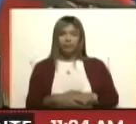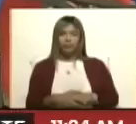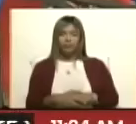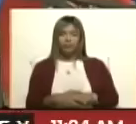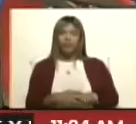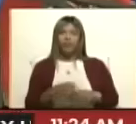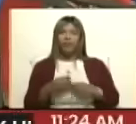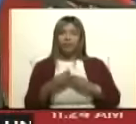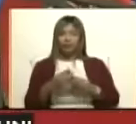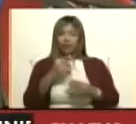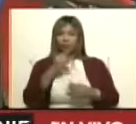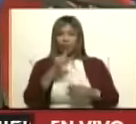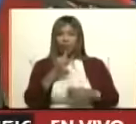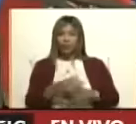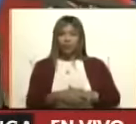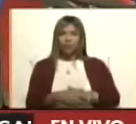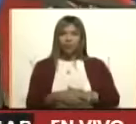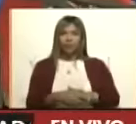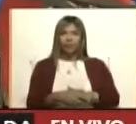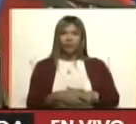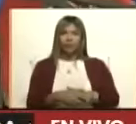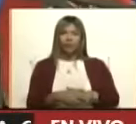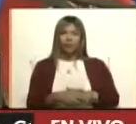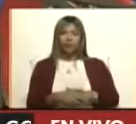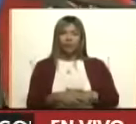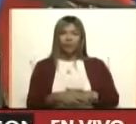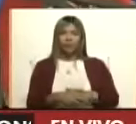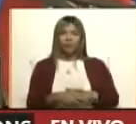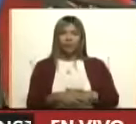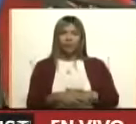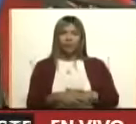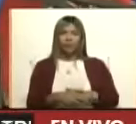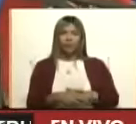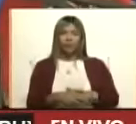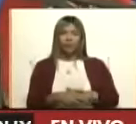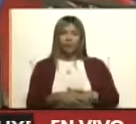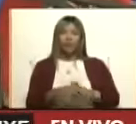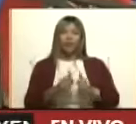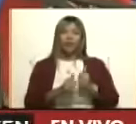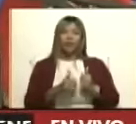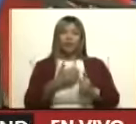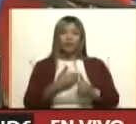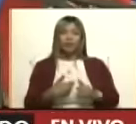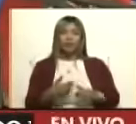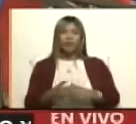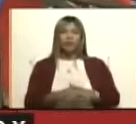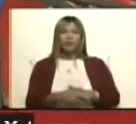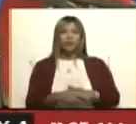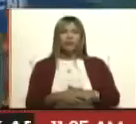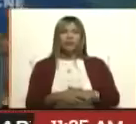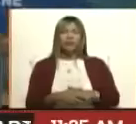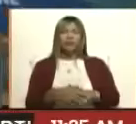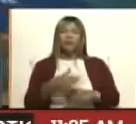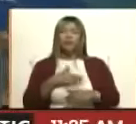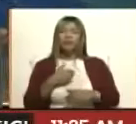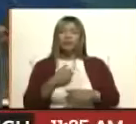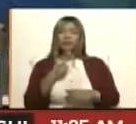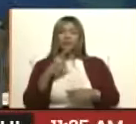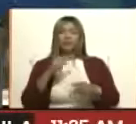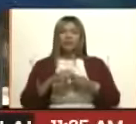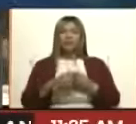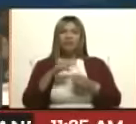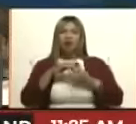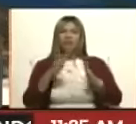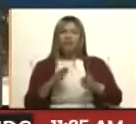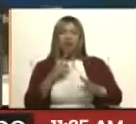dar algunos datos, señor ministro, vicepresidente. Tenemos miembros de